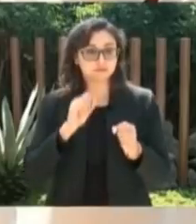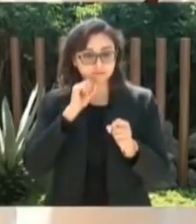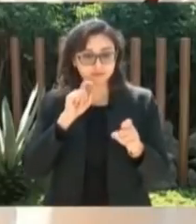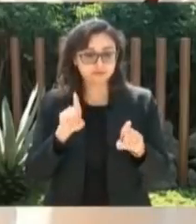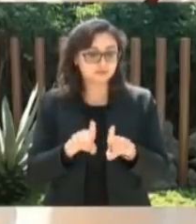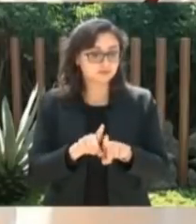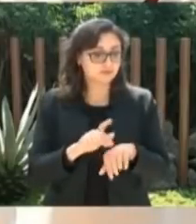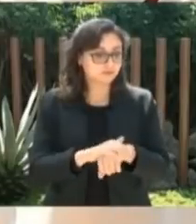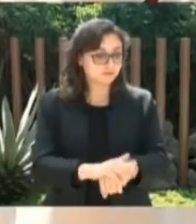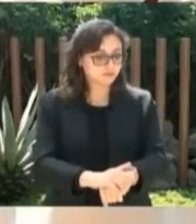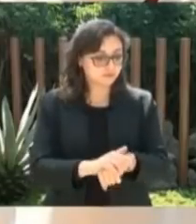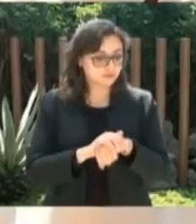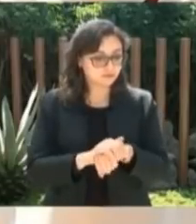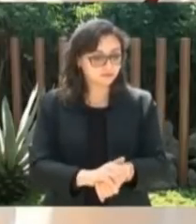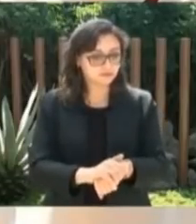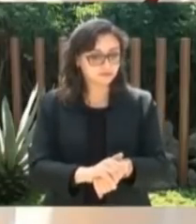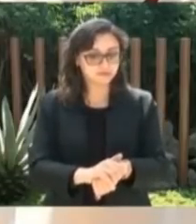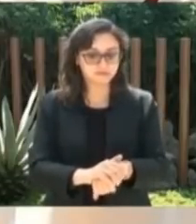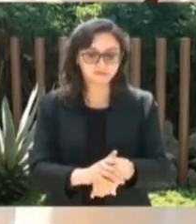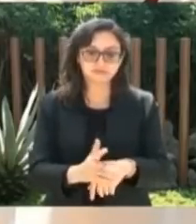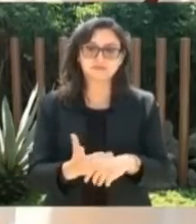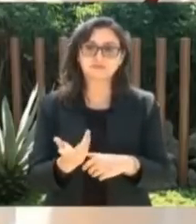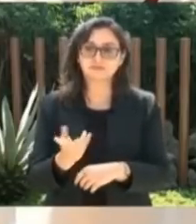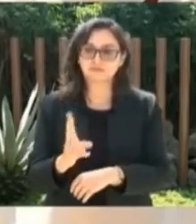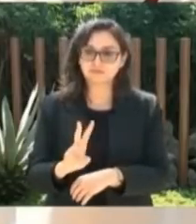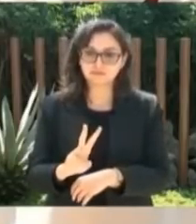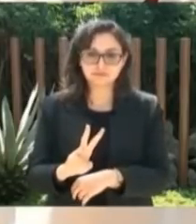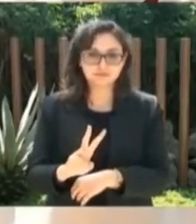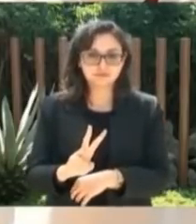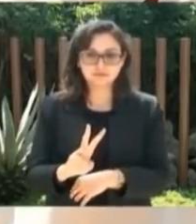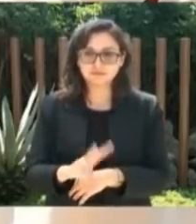amigos y muy buenos